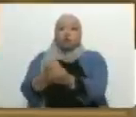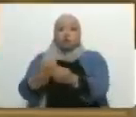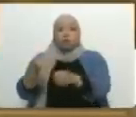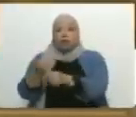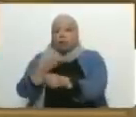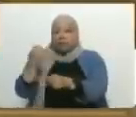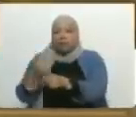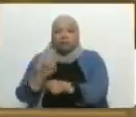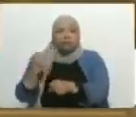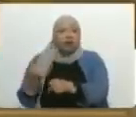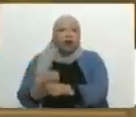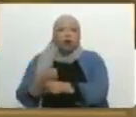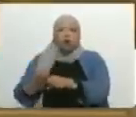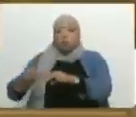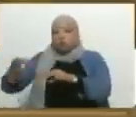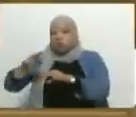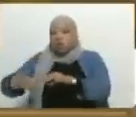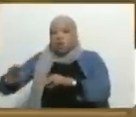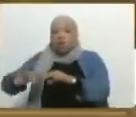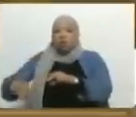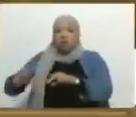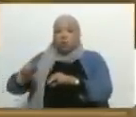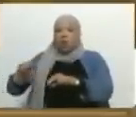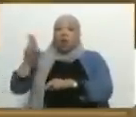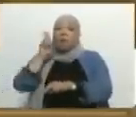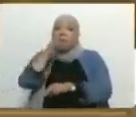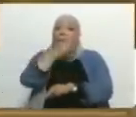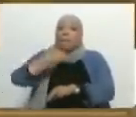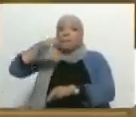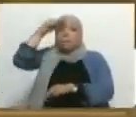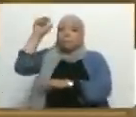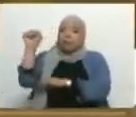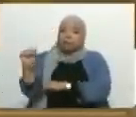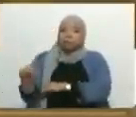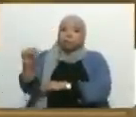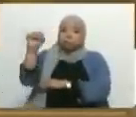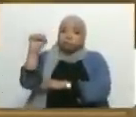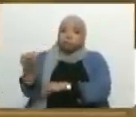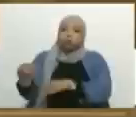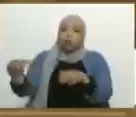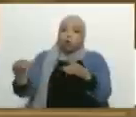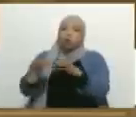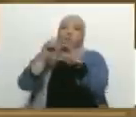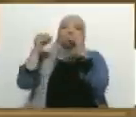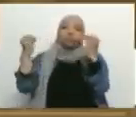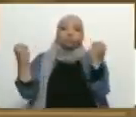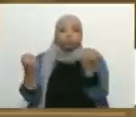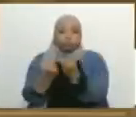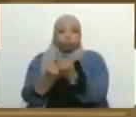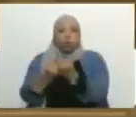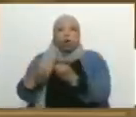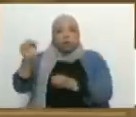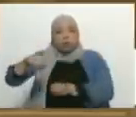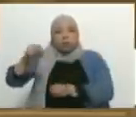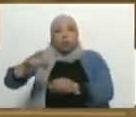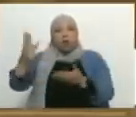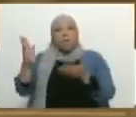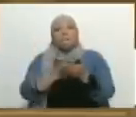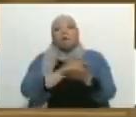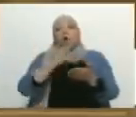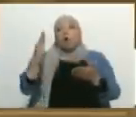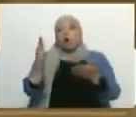compromiso de esos niños, de esos padres, de esos representantes y de esas organizaciones, que vayan, que estamos